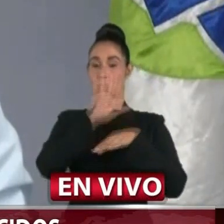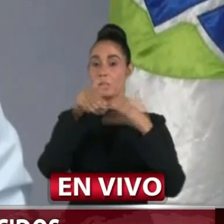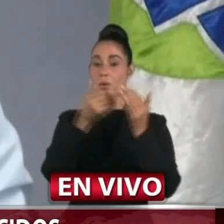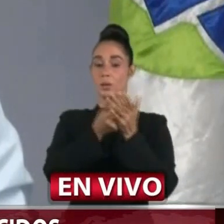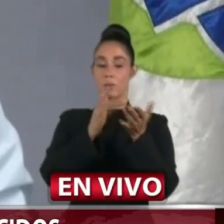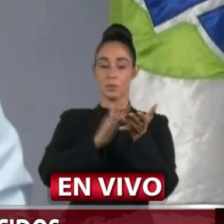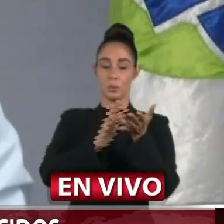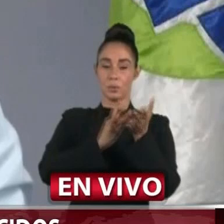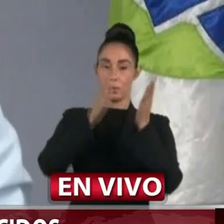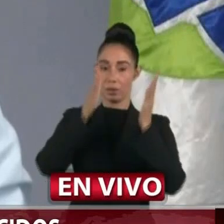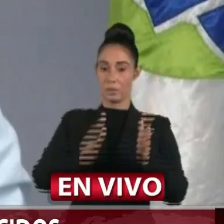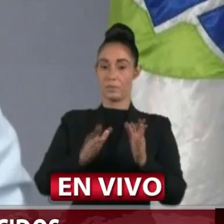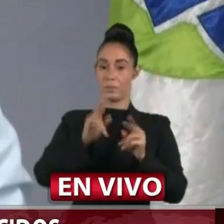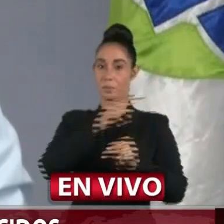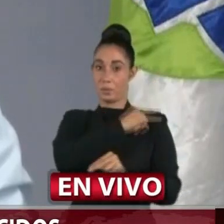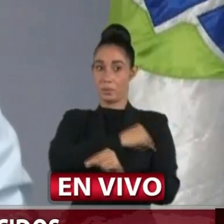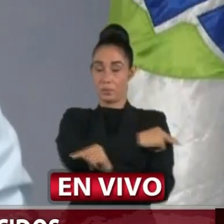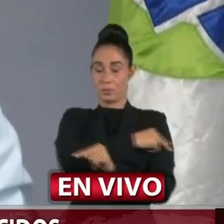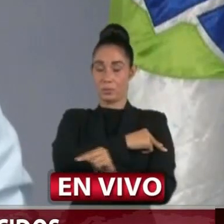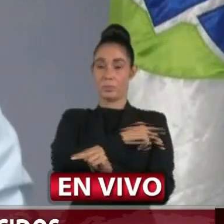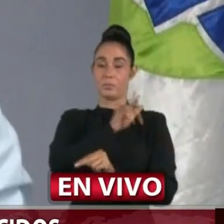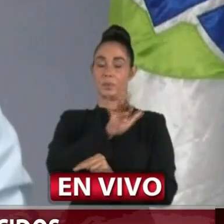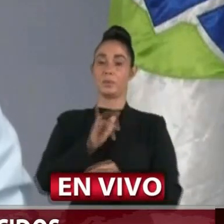enfermería de los hospitales nacionales.